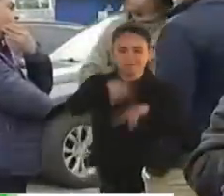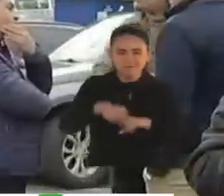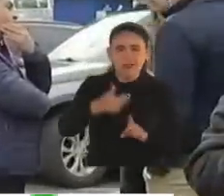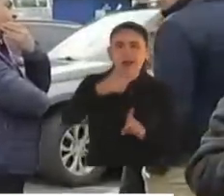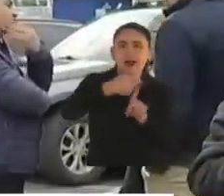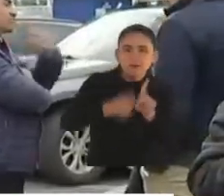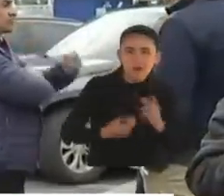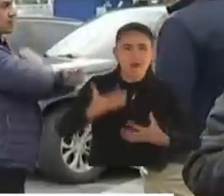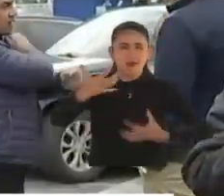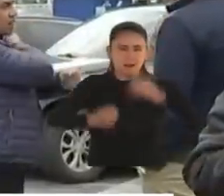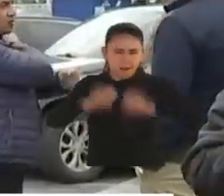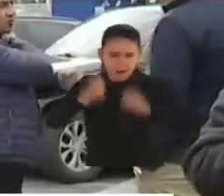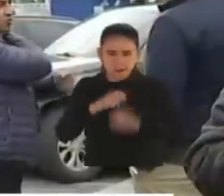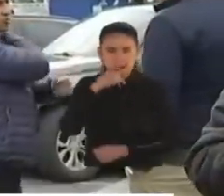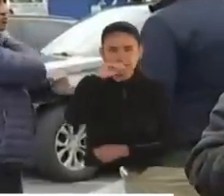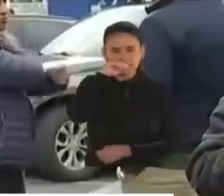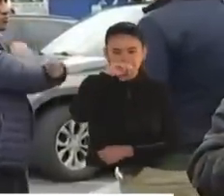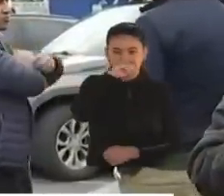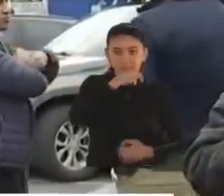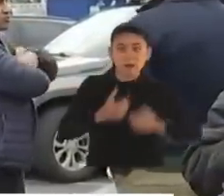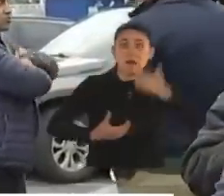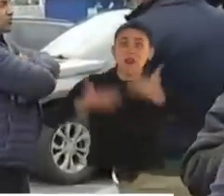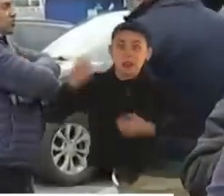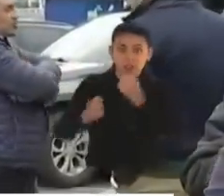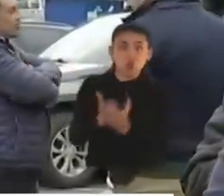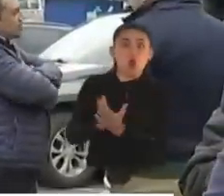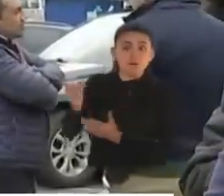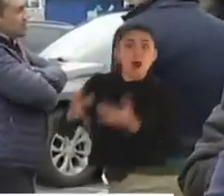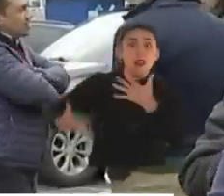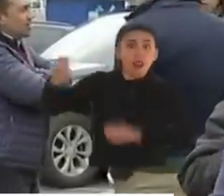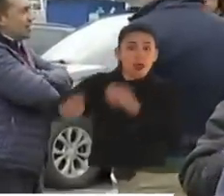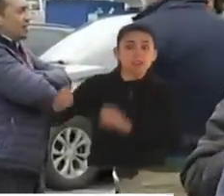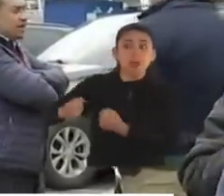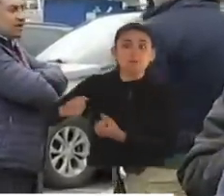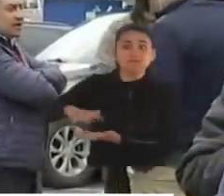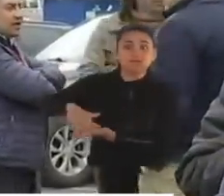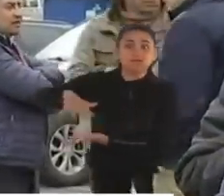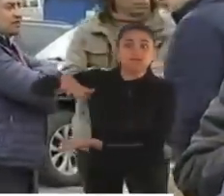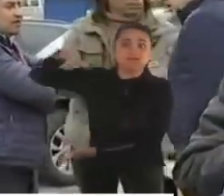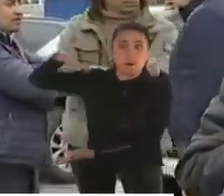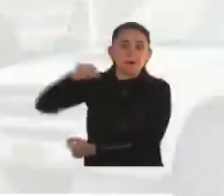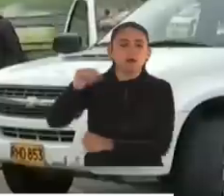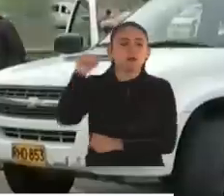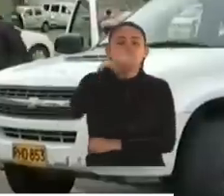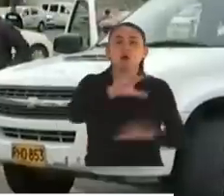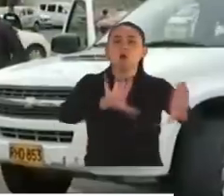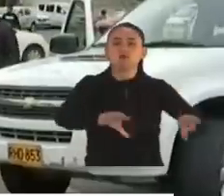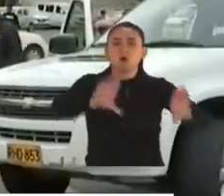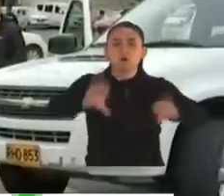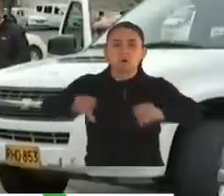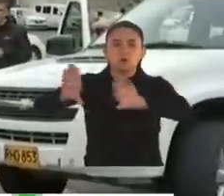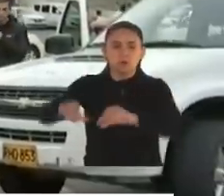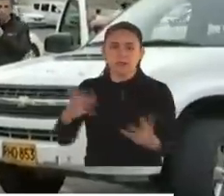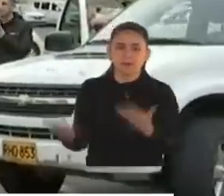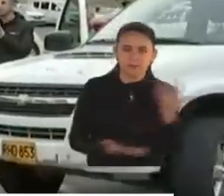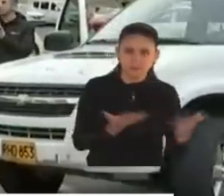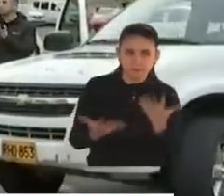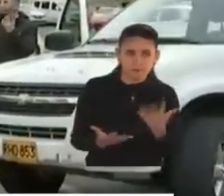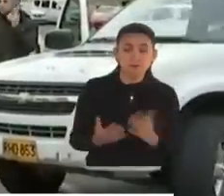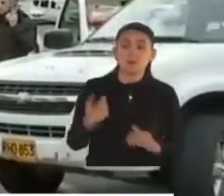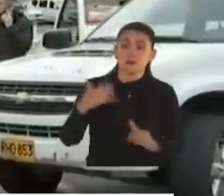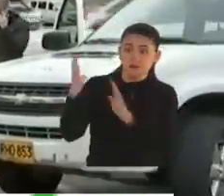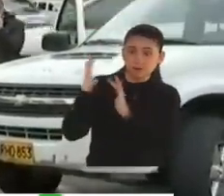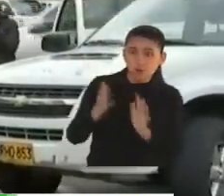leche, que en su producción no cesa y se está botando la leche en cantidades. El abastecimiento se va tornando cada